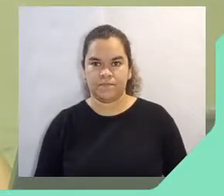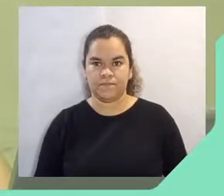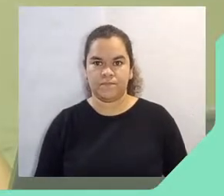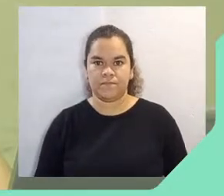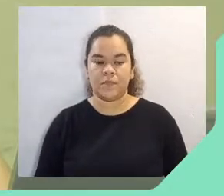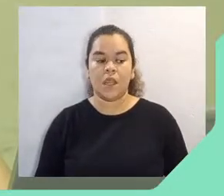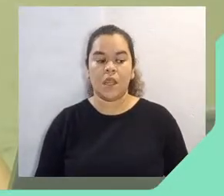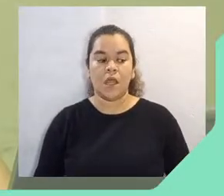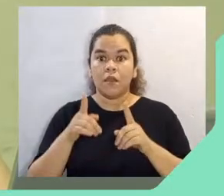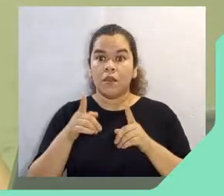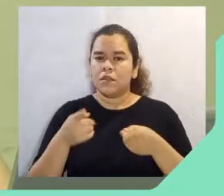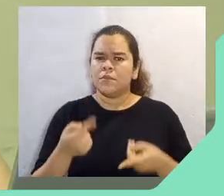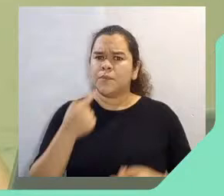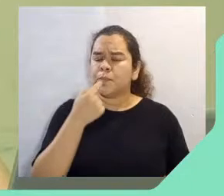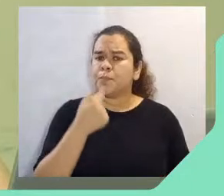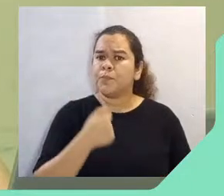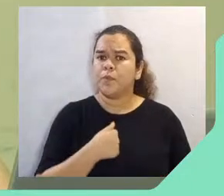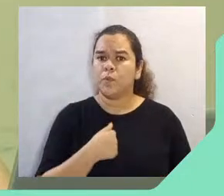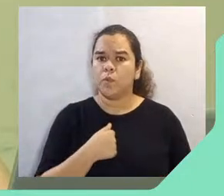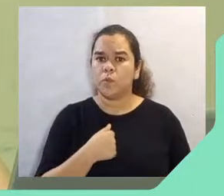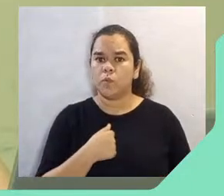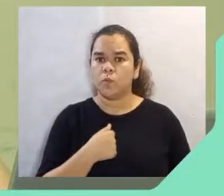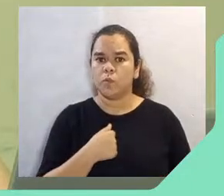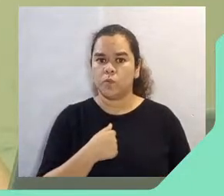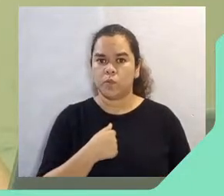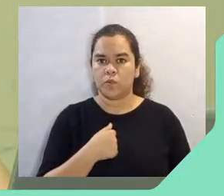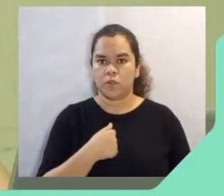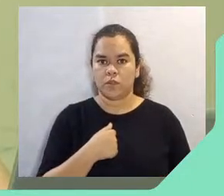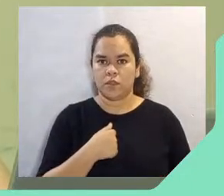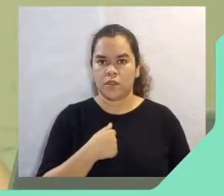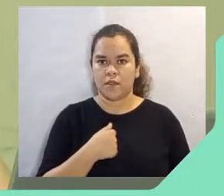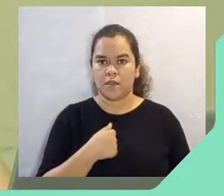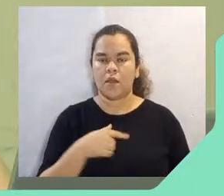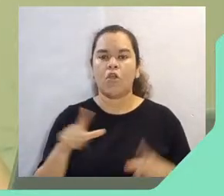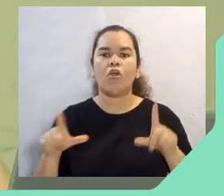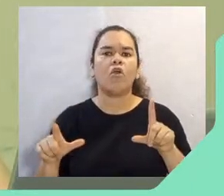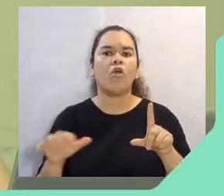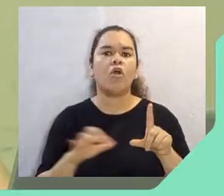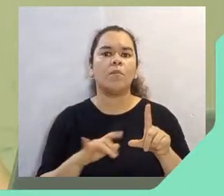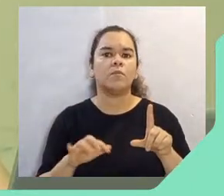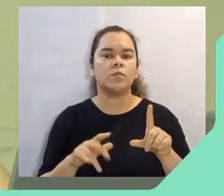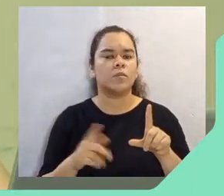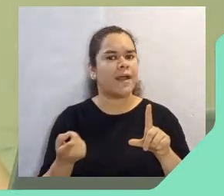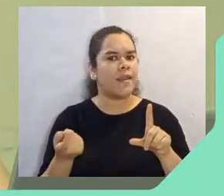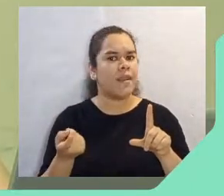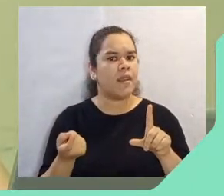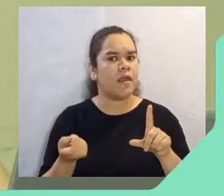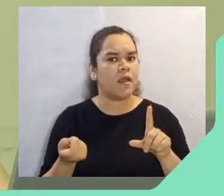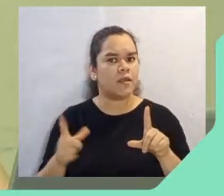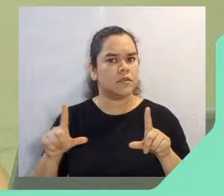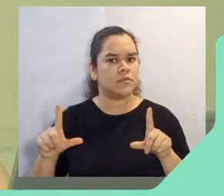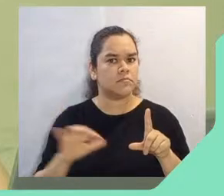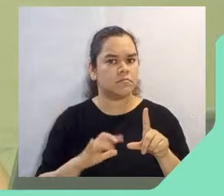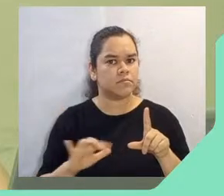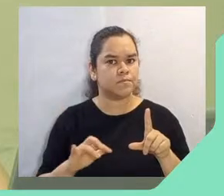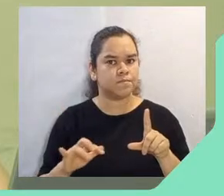consultan si es necesario previamente tener una computadora para las clases, y en ese